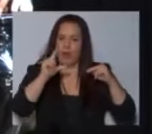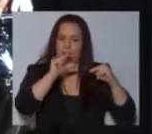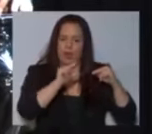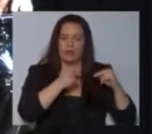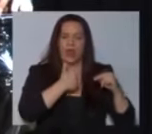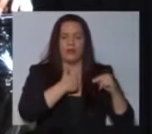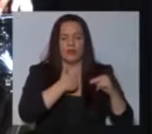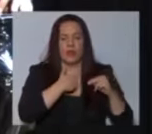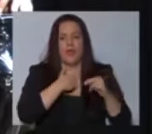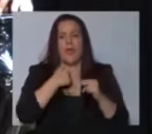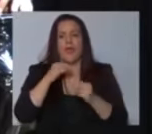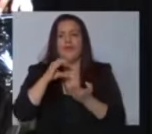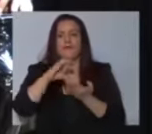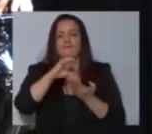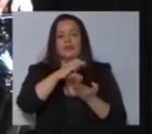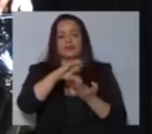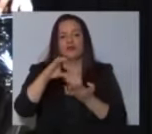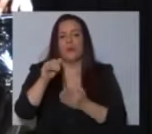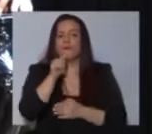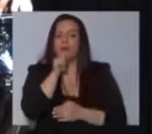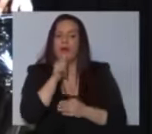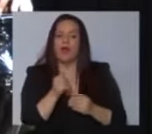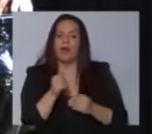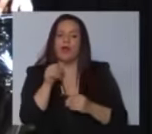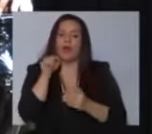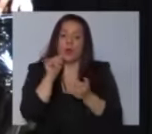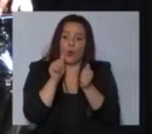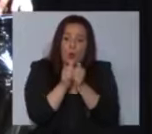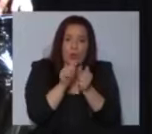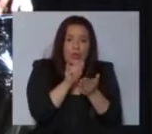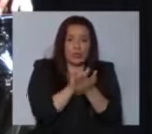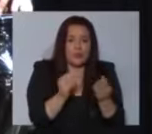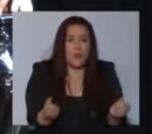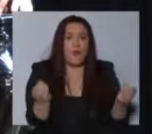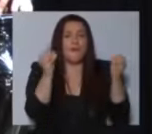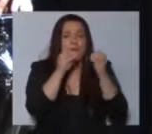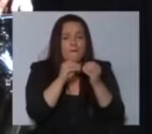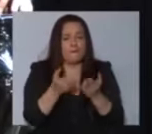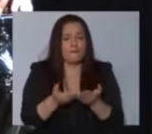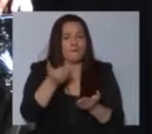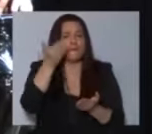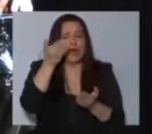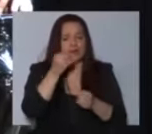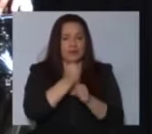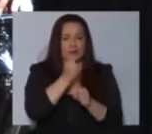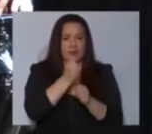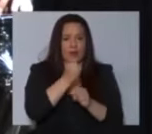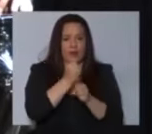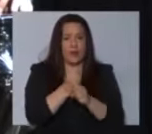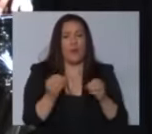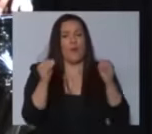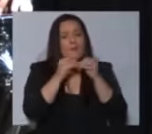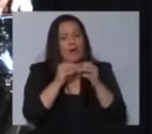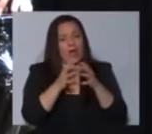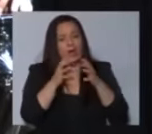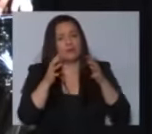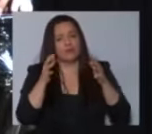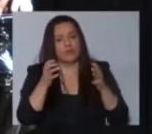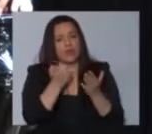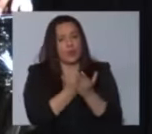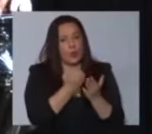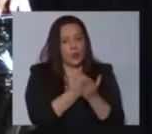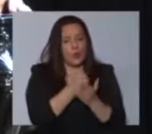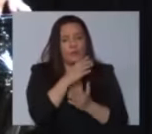privada y con ello más empleo. Tendríamos mayores niveles de crecimiento económico y mayor bienestar para los